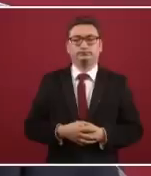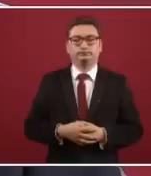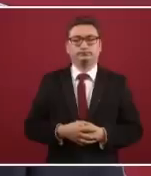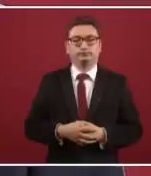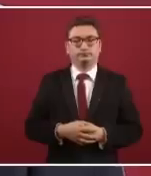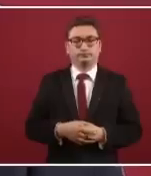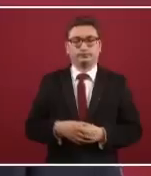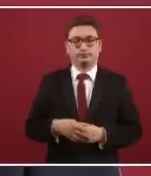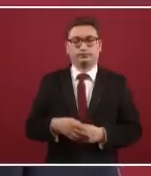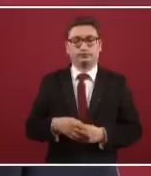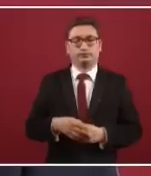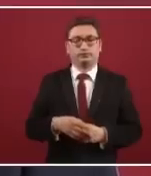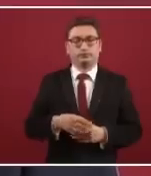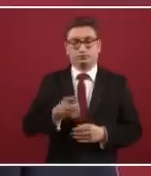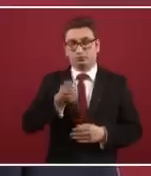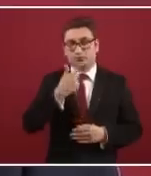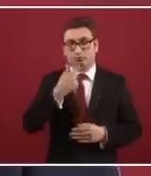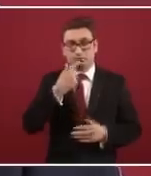falta de abasto